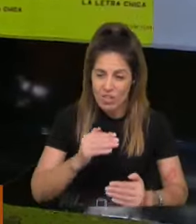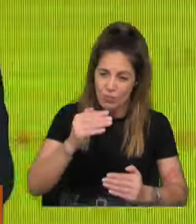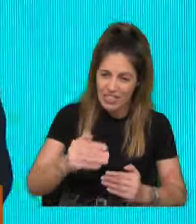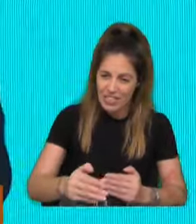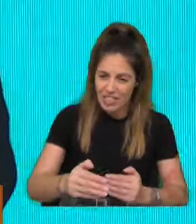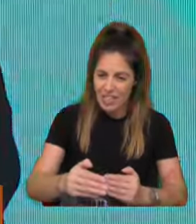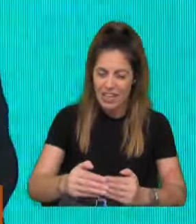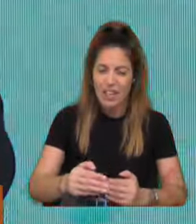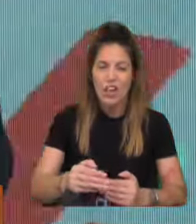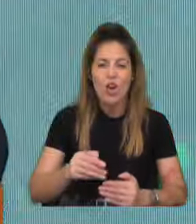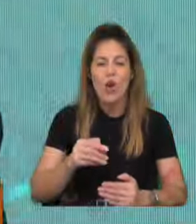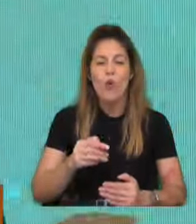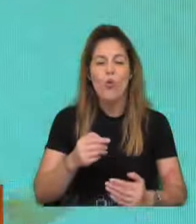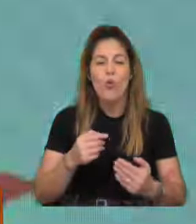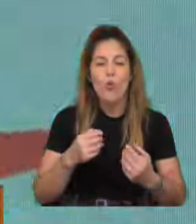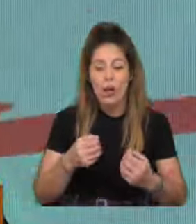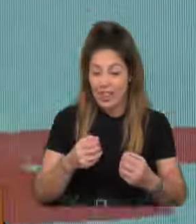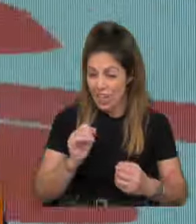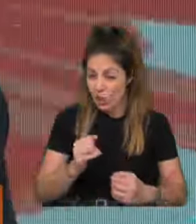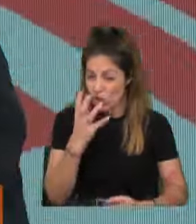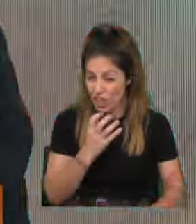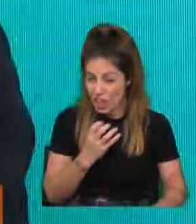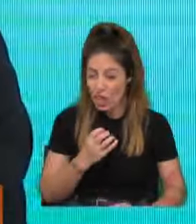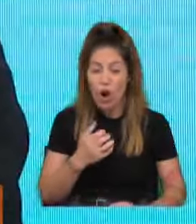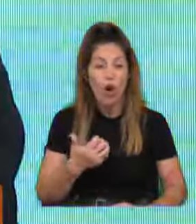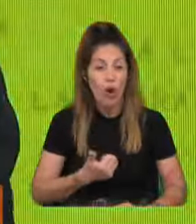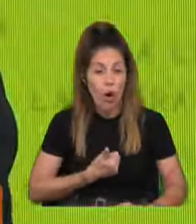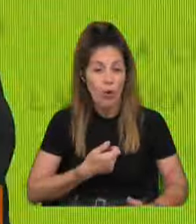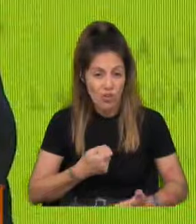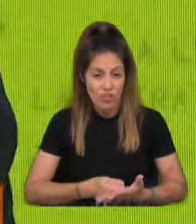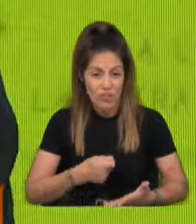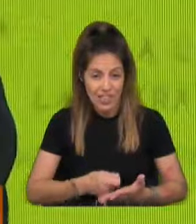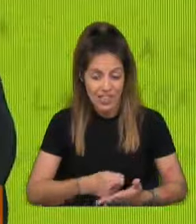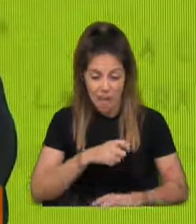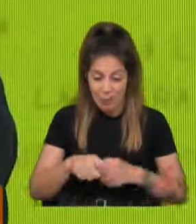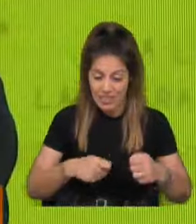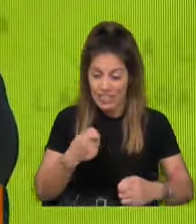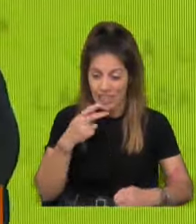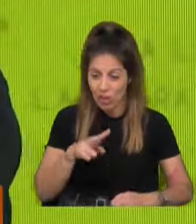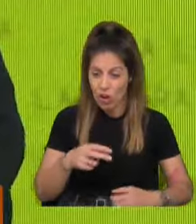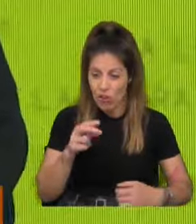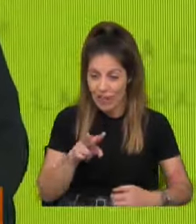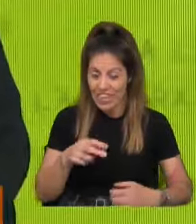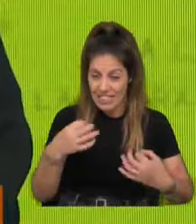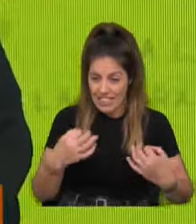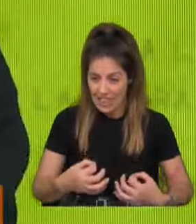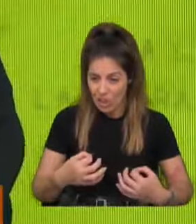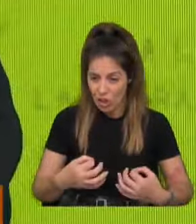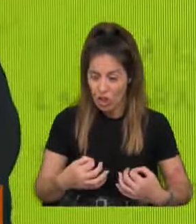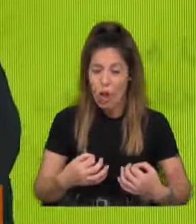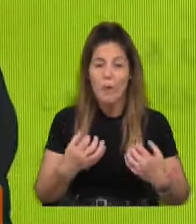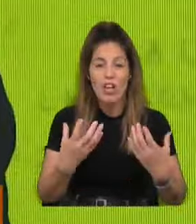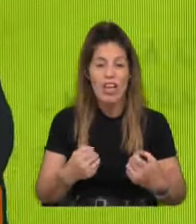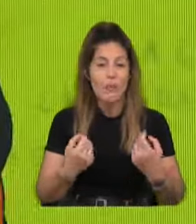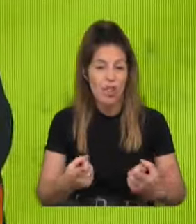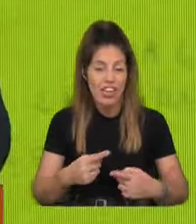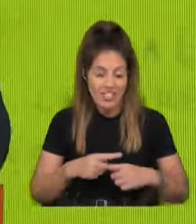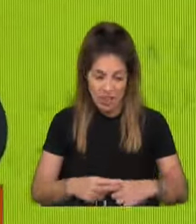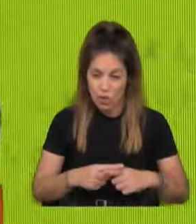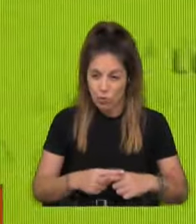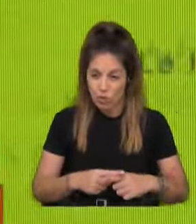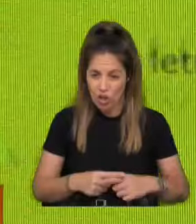Entonces cuando vamos a que esto es serio Cómo se financia esto el p Esto se lo toma muy en serio muy en serio pero queremos dar esta discusión